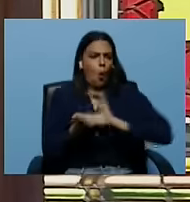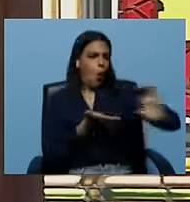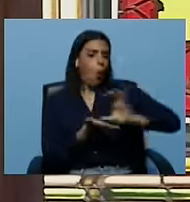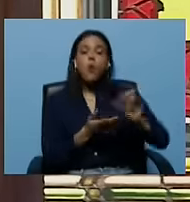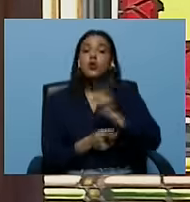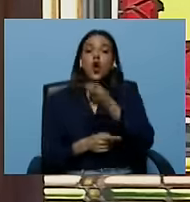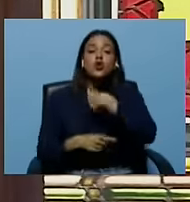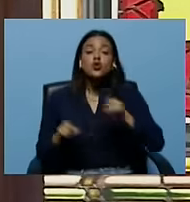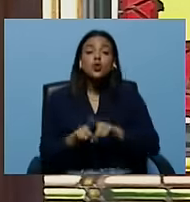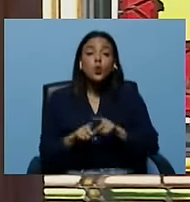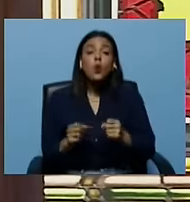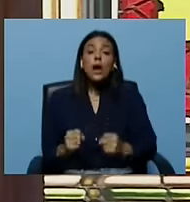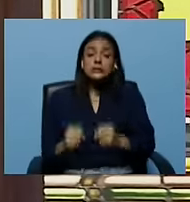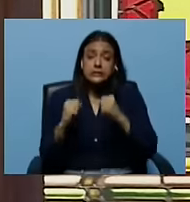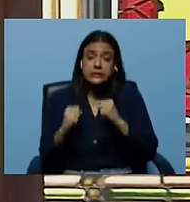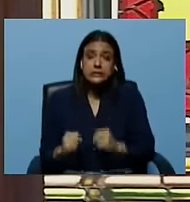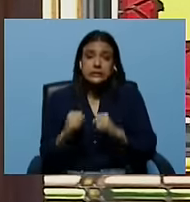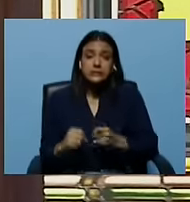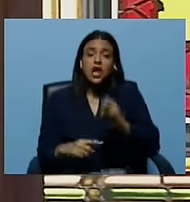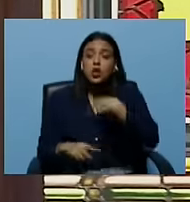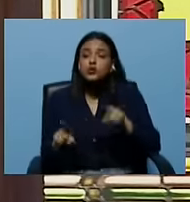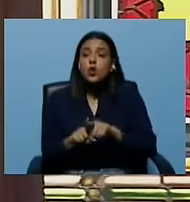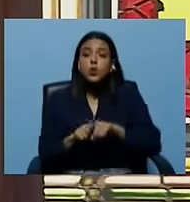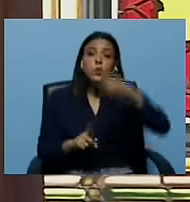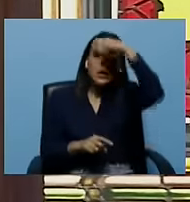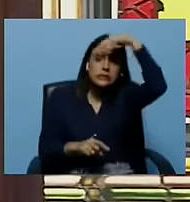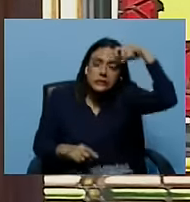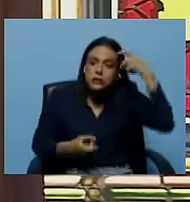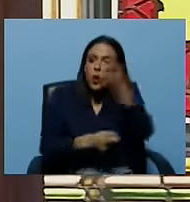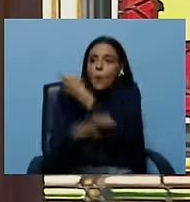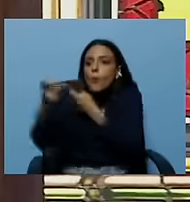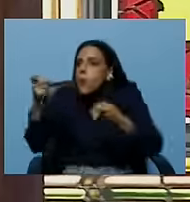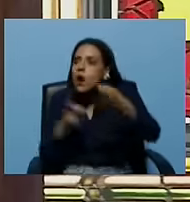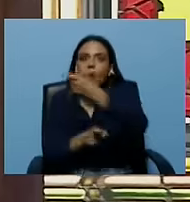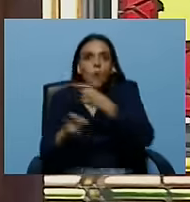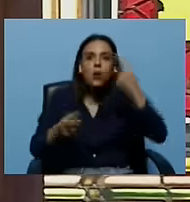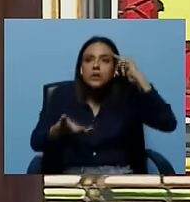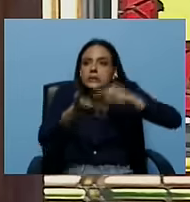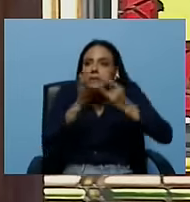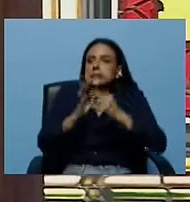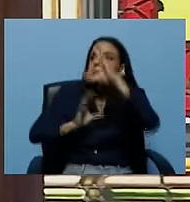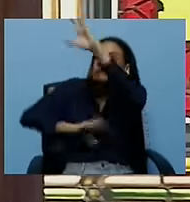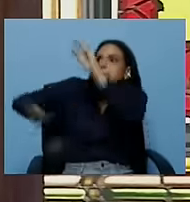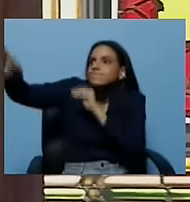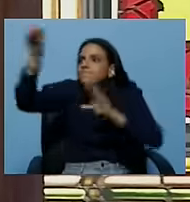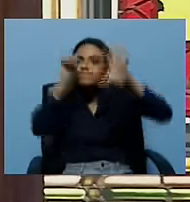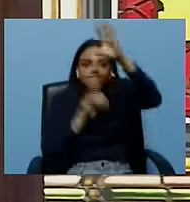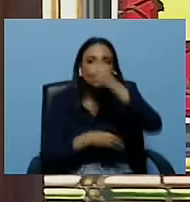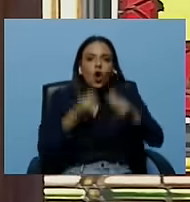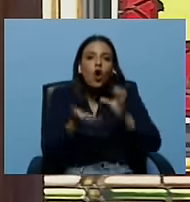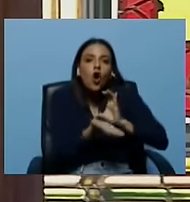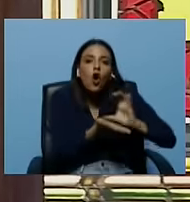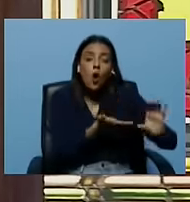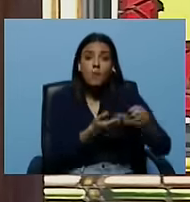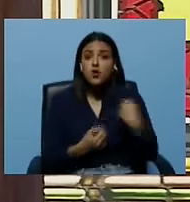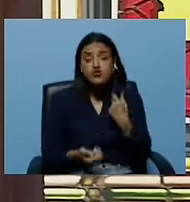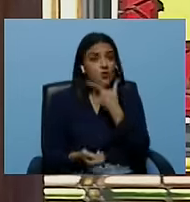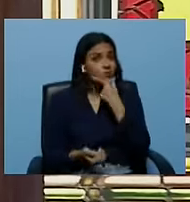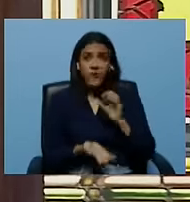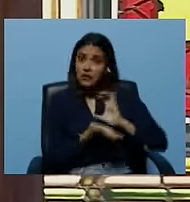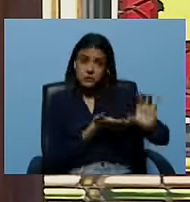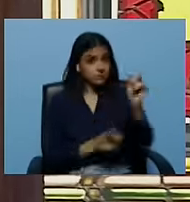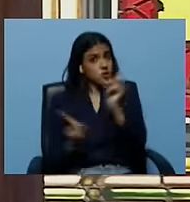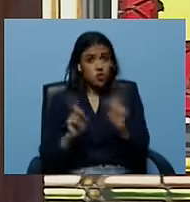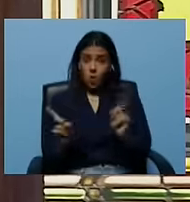parimos, es un concepto militar que me enseñó el comandante Chávez, a parir respuestas y recursos. Mis hermanos,